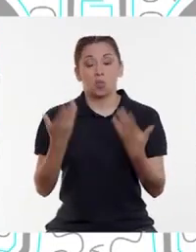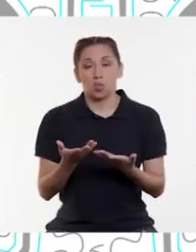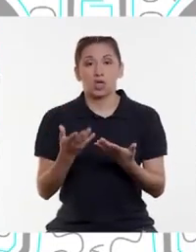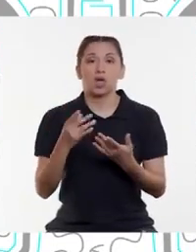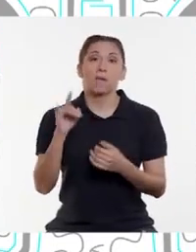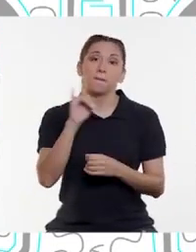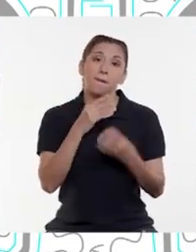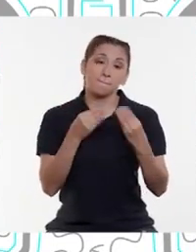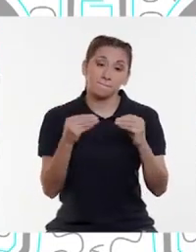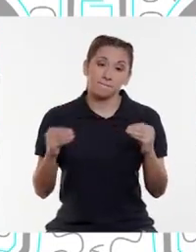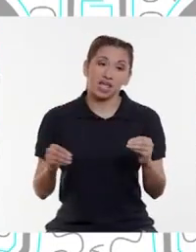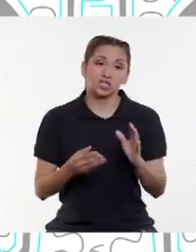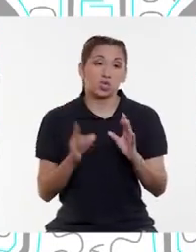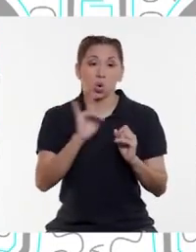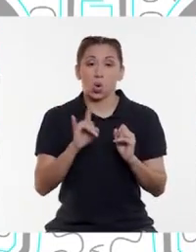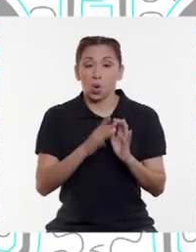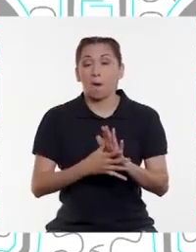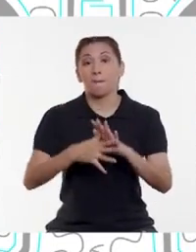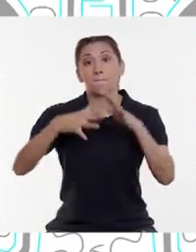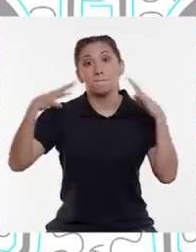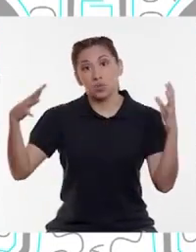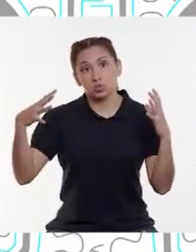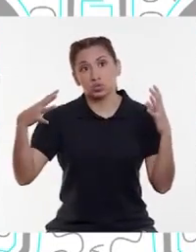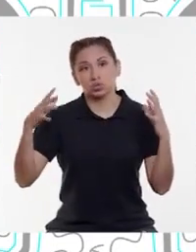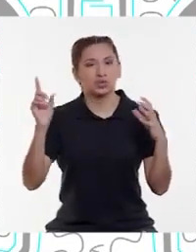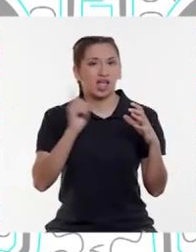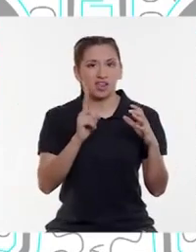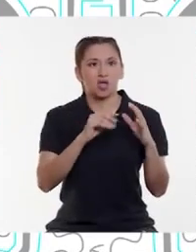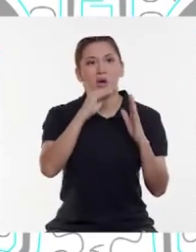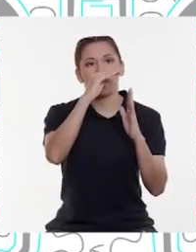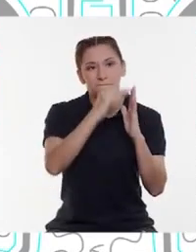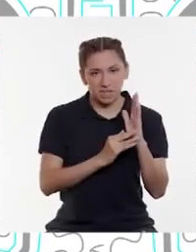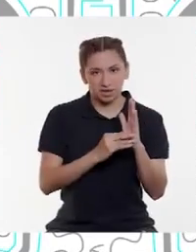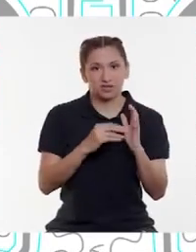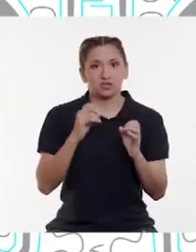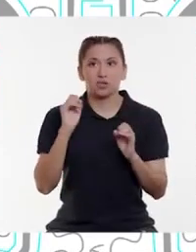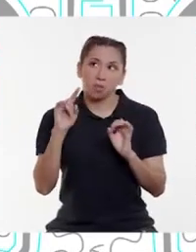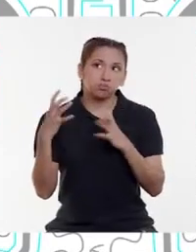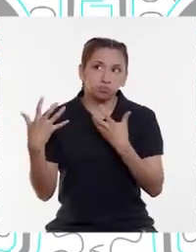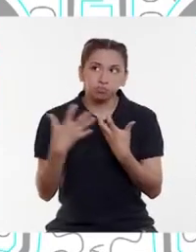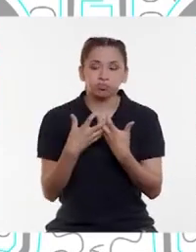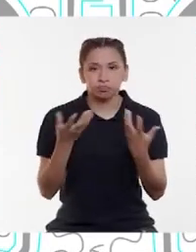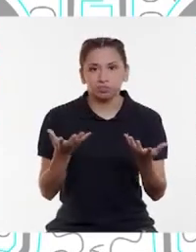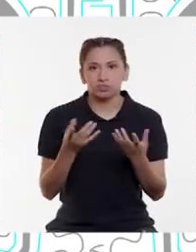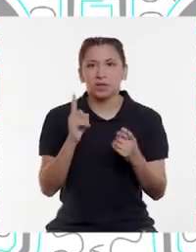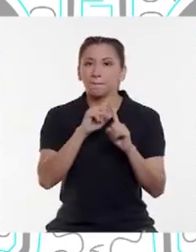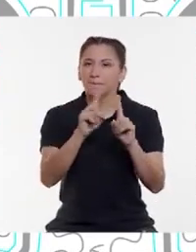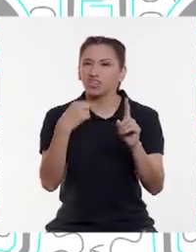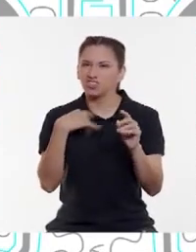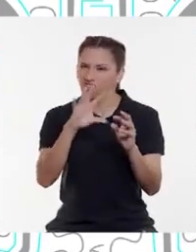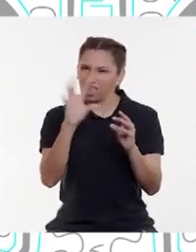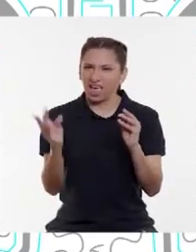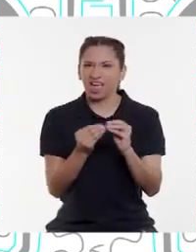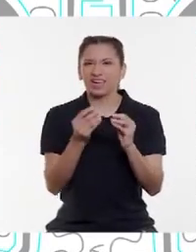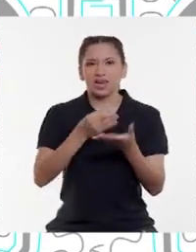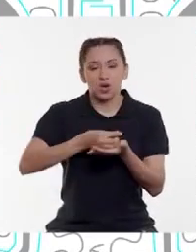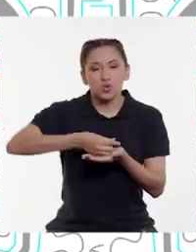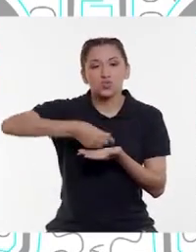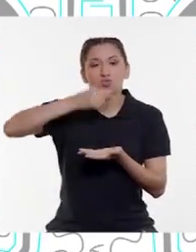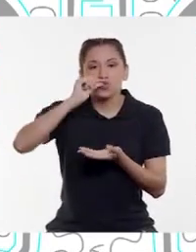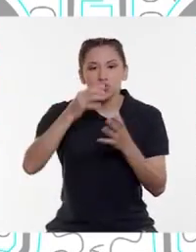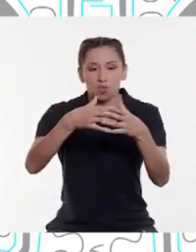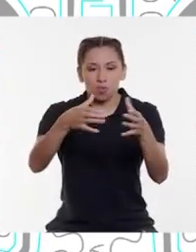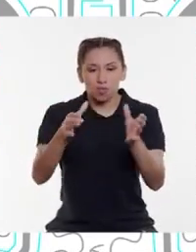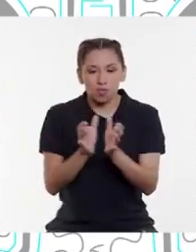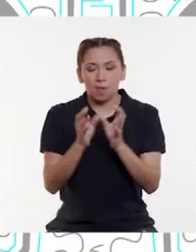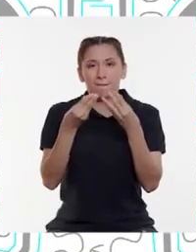podíamos evitar usar bolsas de plástico, así que en parte estaba en lo correcto. Pero me olvidé de agregarle a eso los sorbetes y